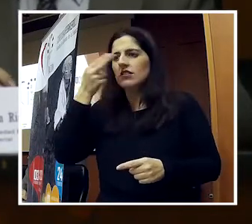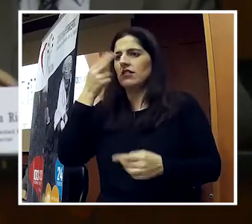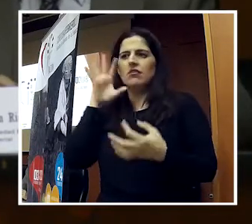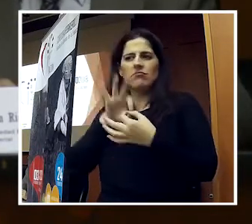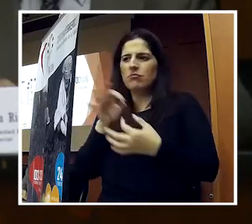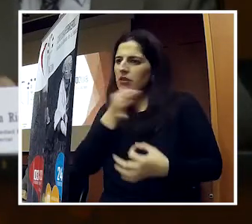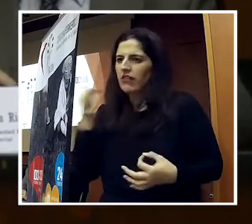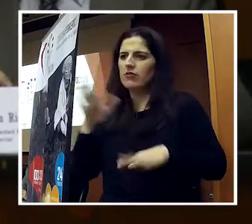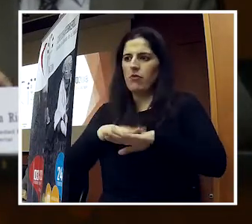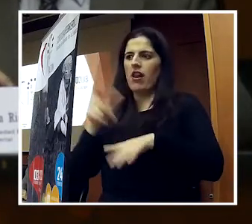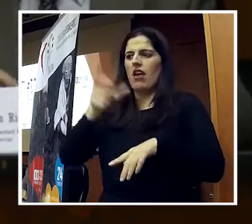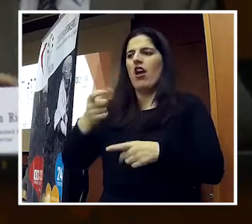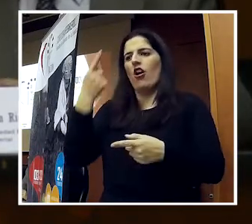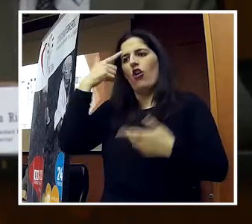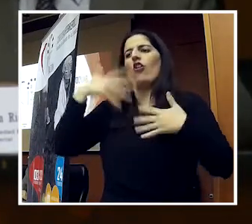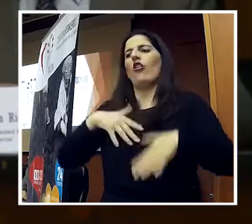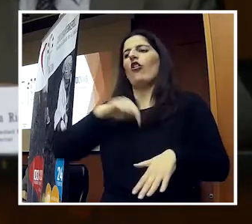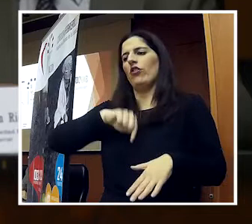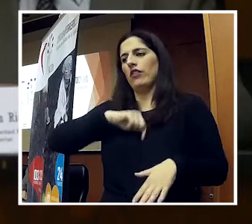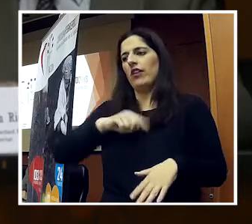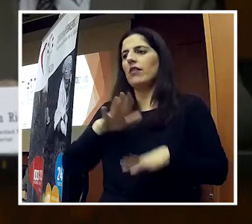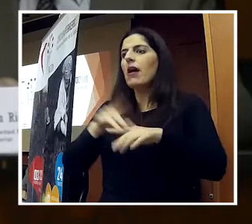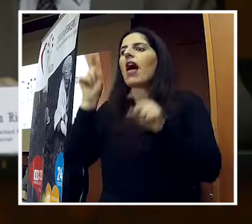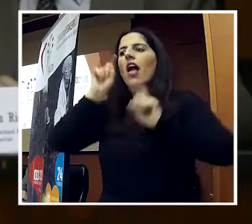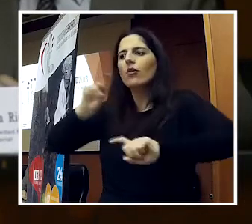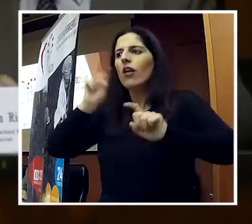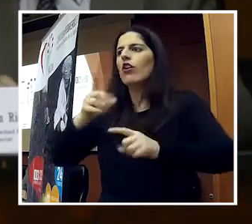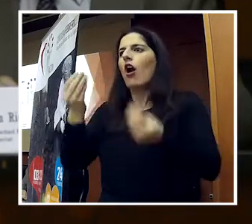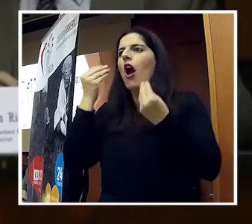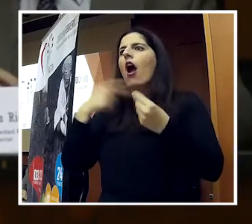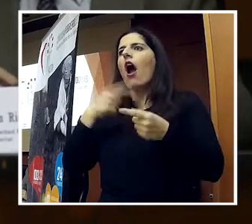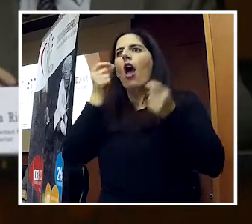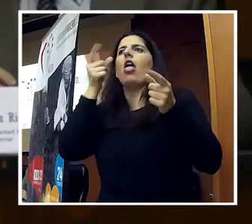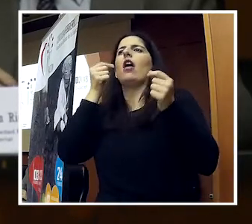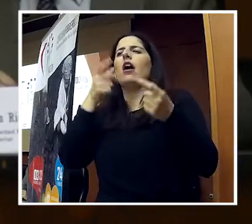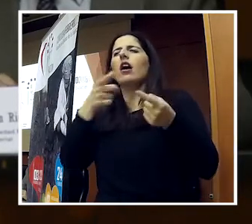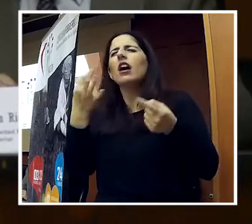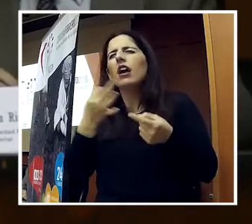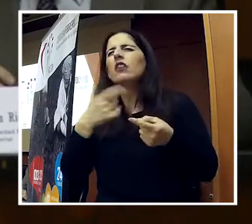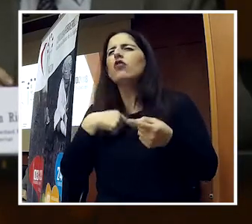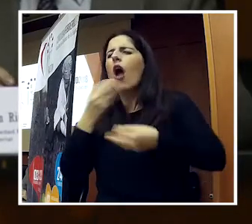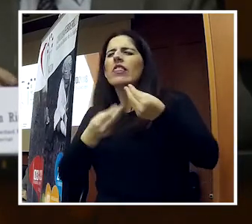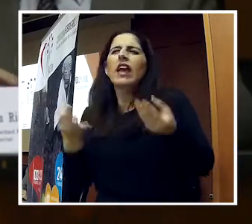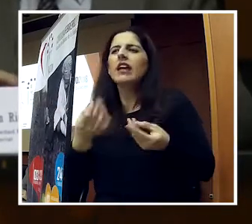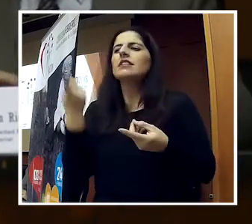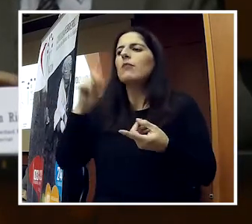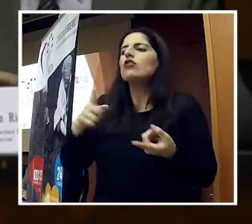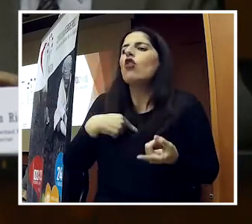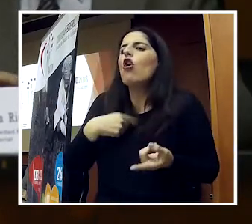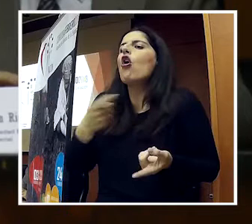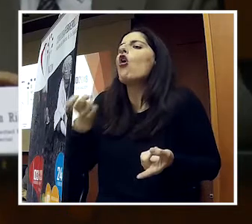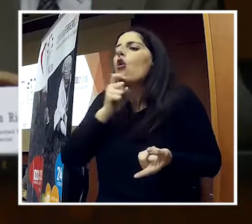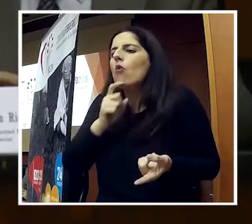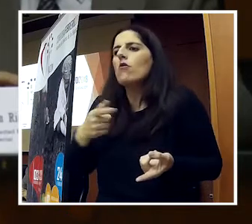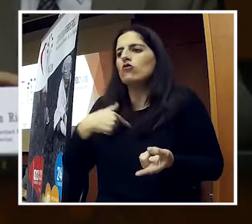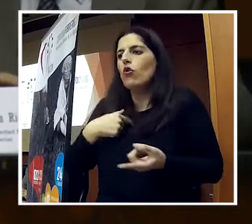un acto que fundamentalmente sirve para la educación, para que todos ustedes no solo conozcan lo que tienen que hacer, sino que sean agentes